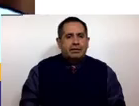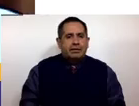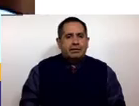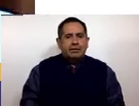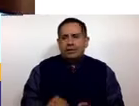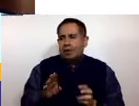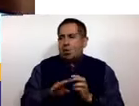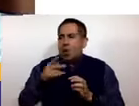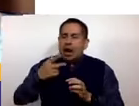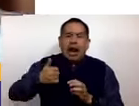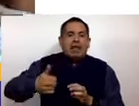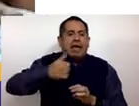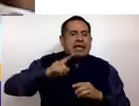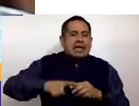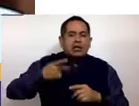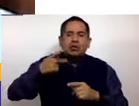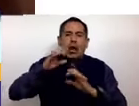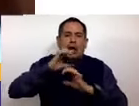de la vejez.